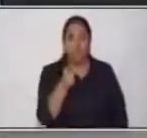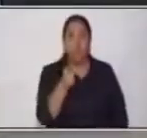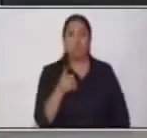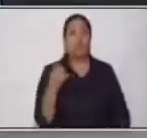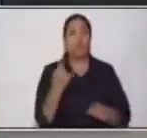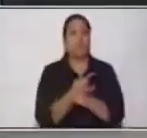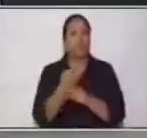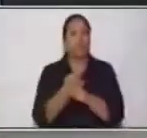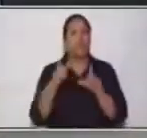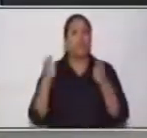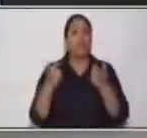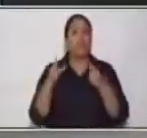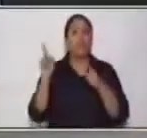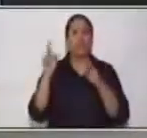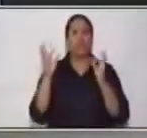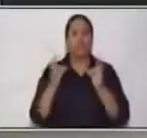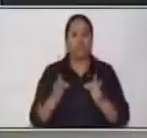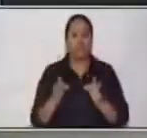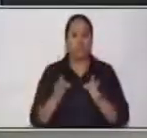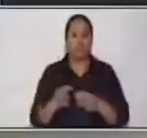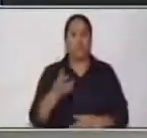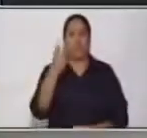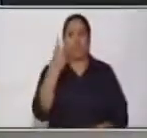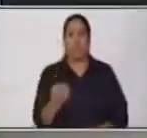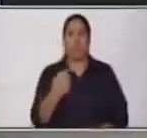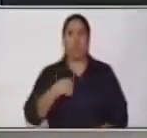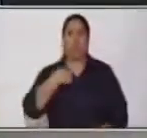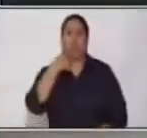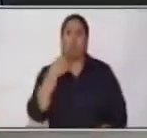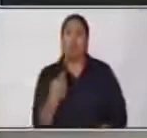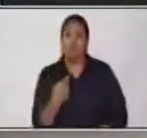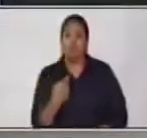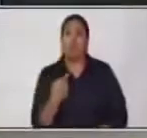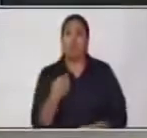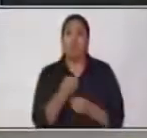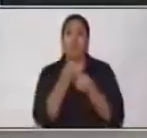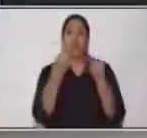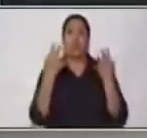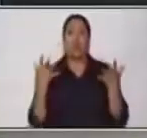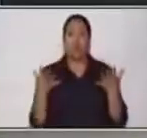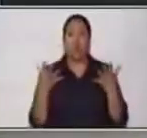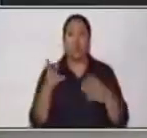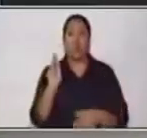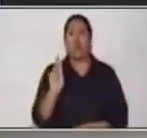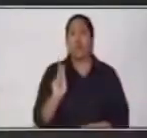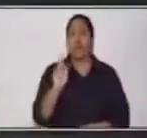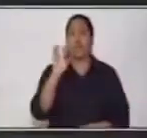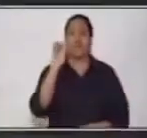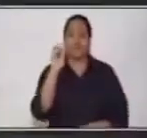herramienta. Nuevamente, cuando yo dije que el valor de y fuera 0,